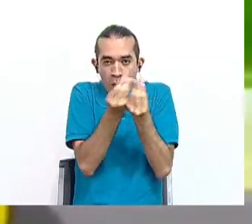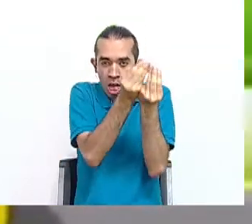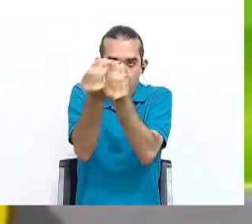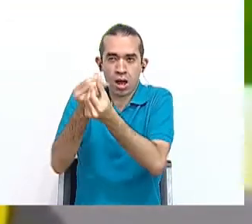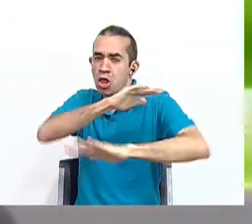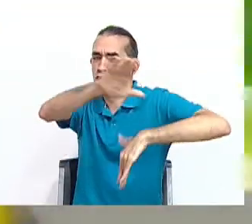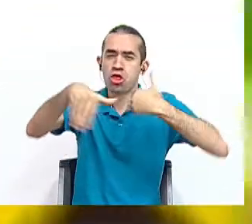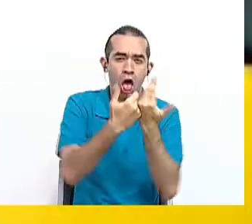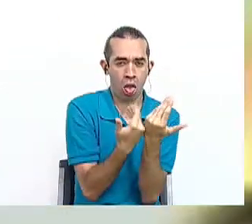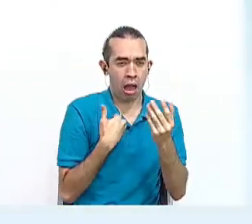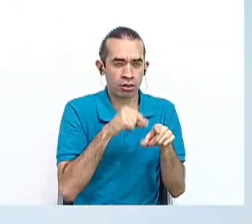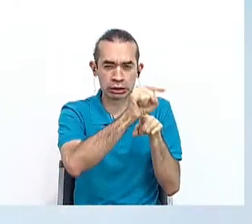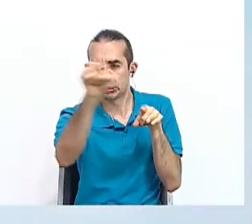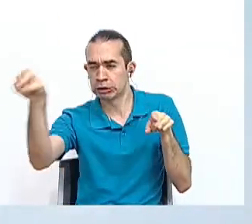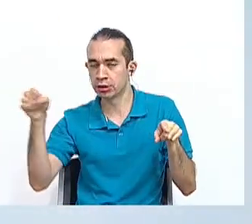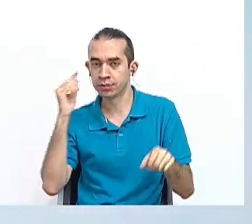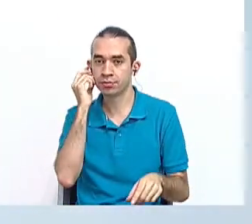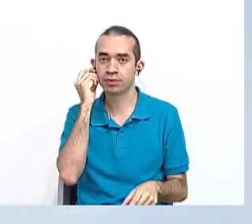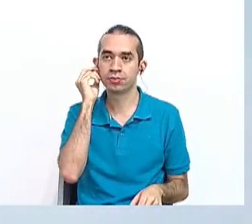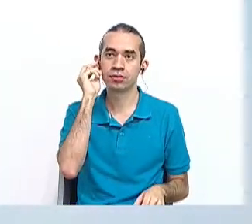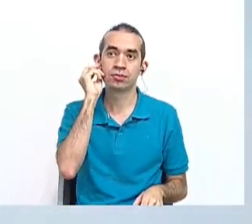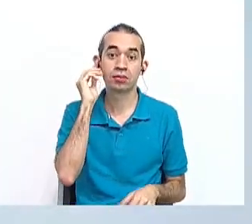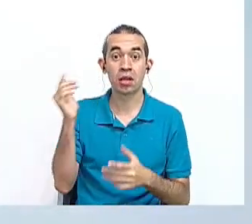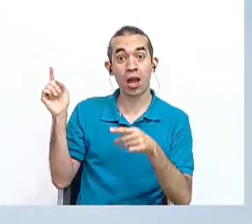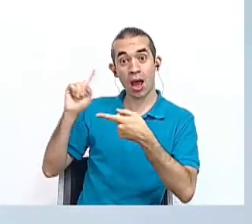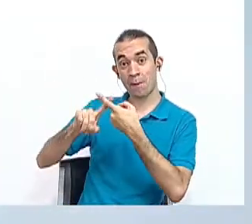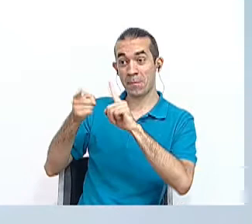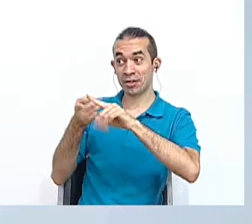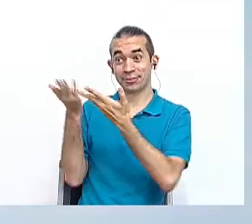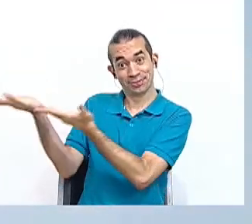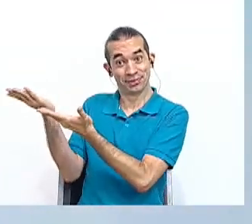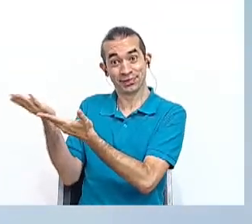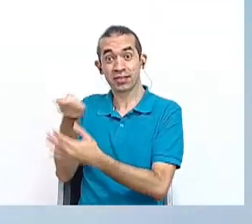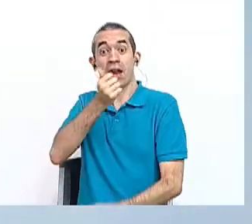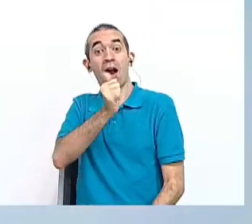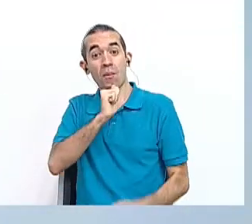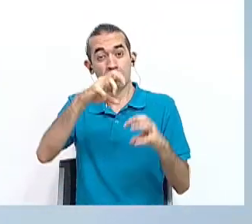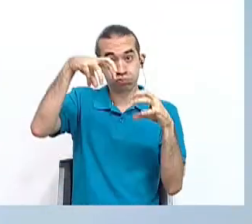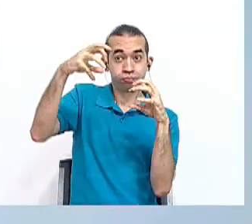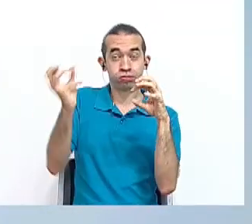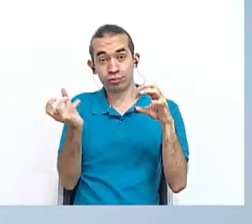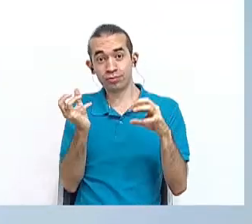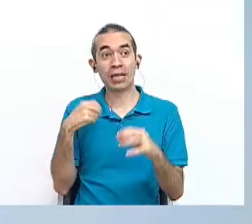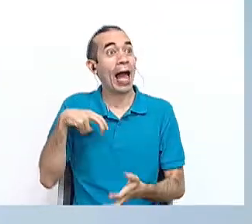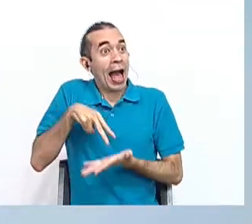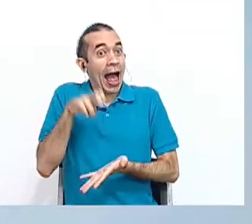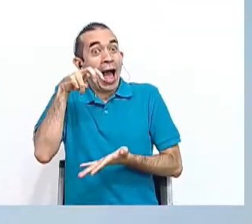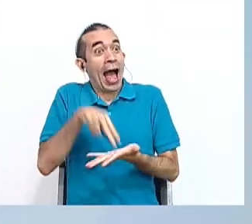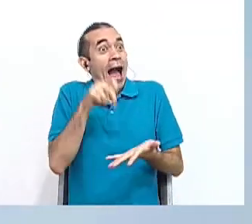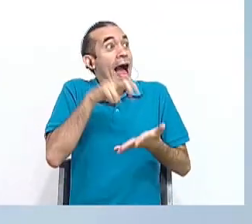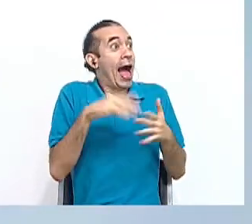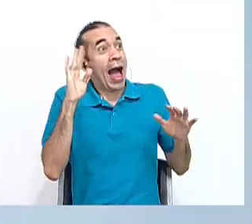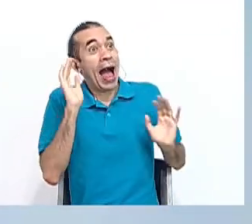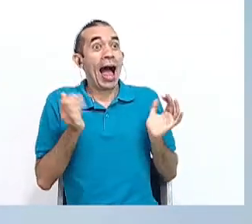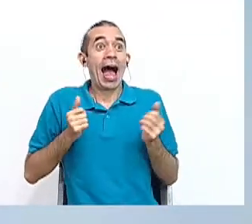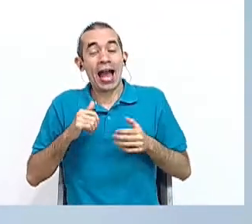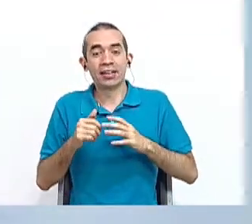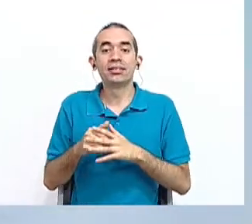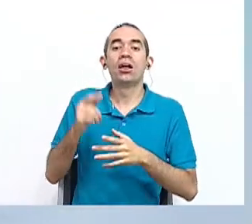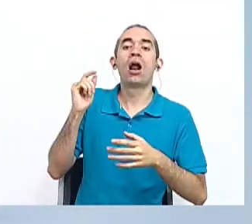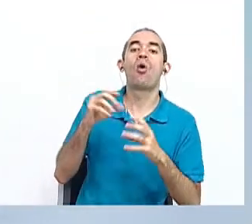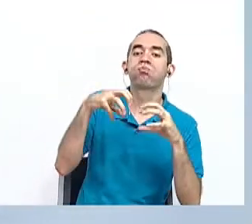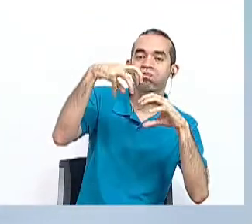las cosas. Este es mi amigo Glub, una molécula de agua. Está compuesto por un átomo de oxígeno y